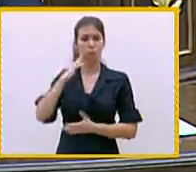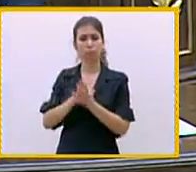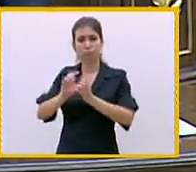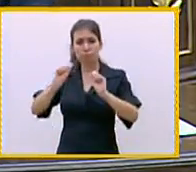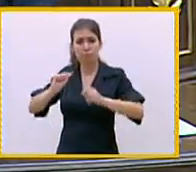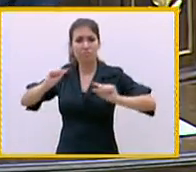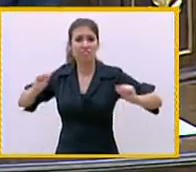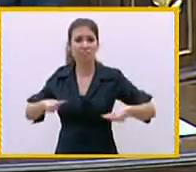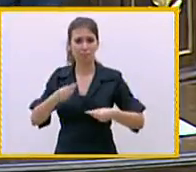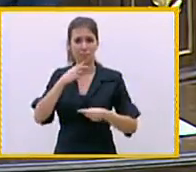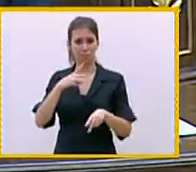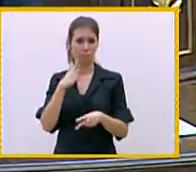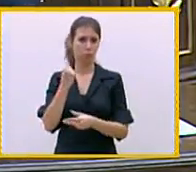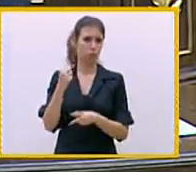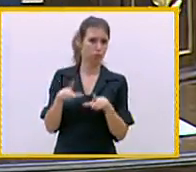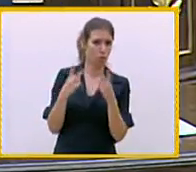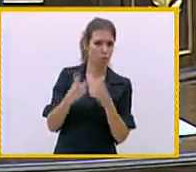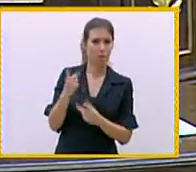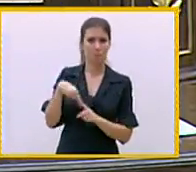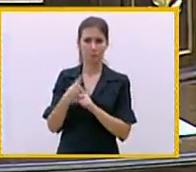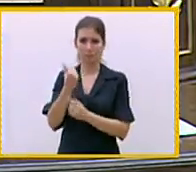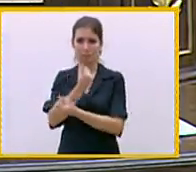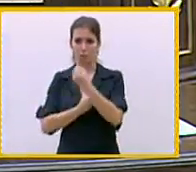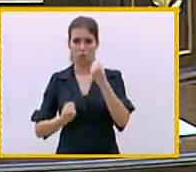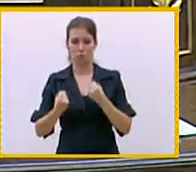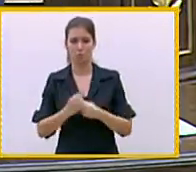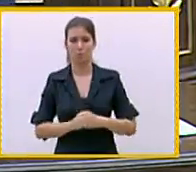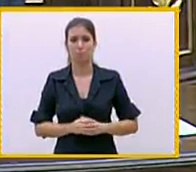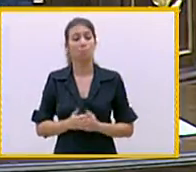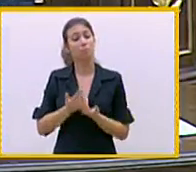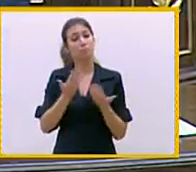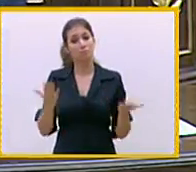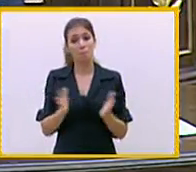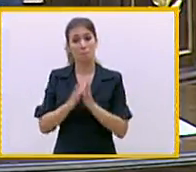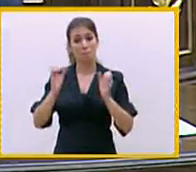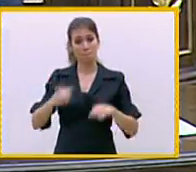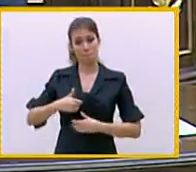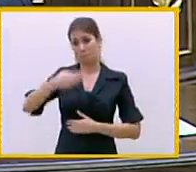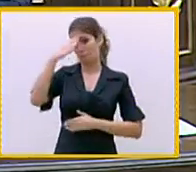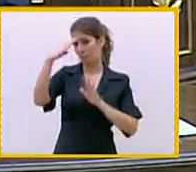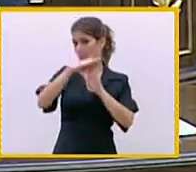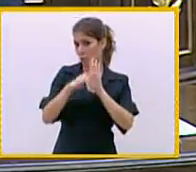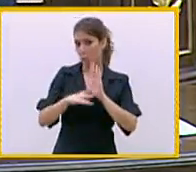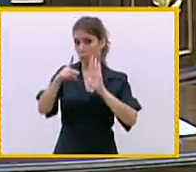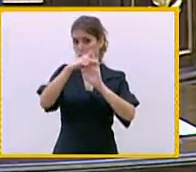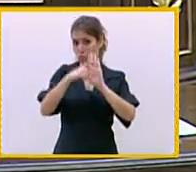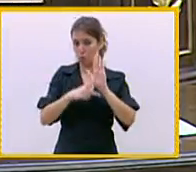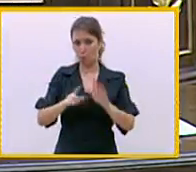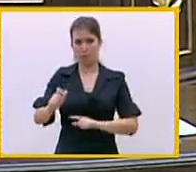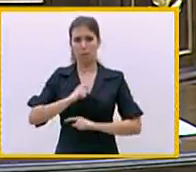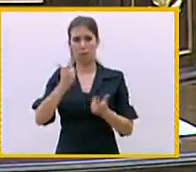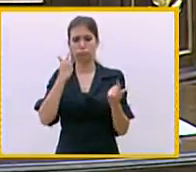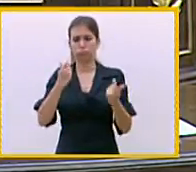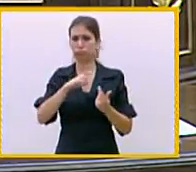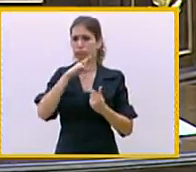social y económico. Además de pactar los principios y medidas que garantizarán la sostenibilidad de